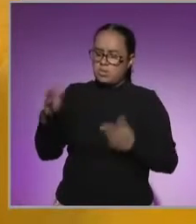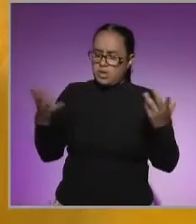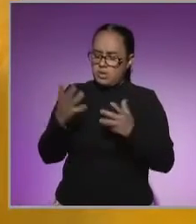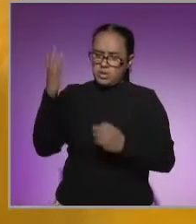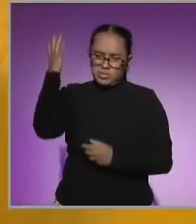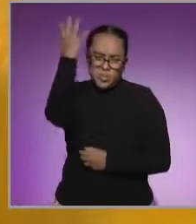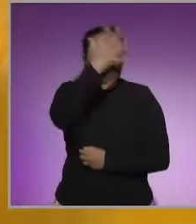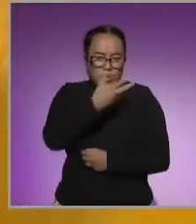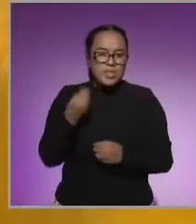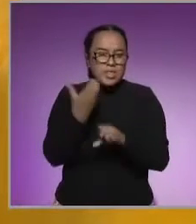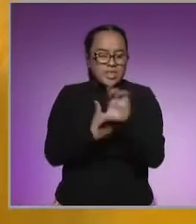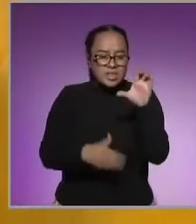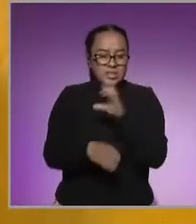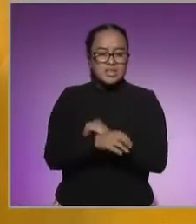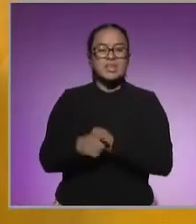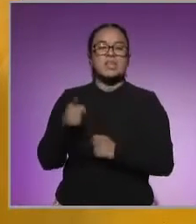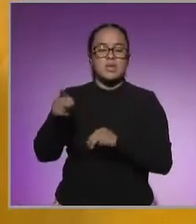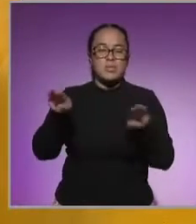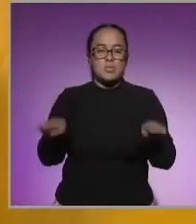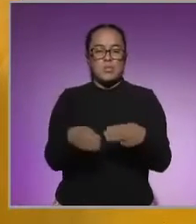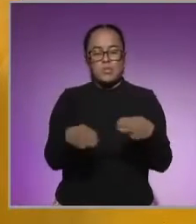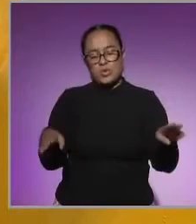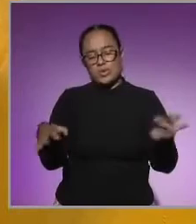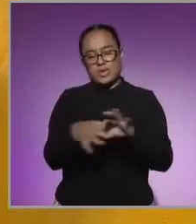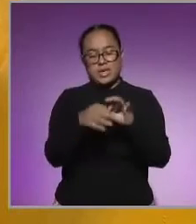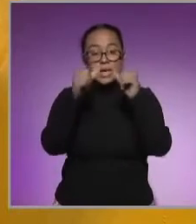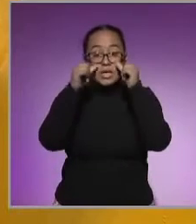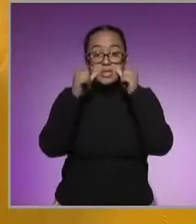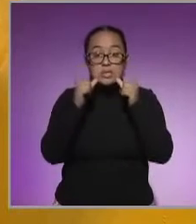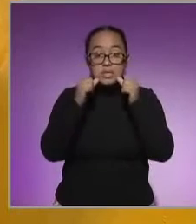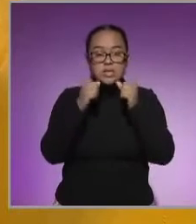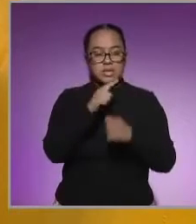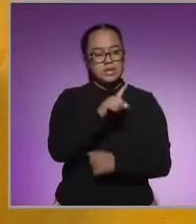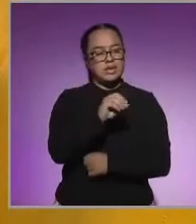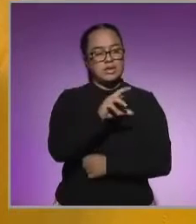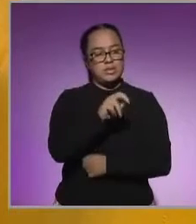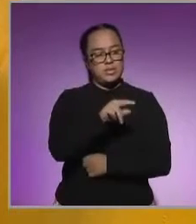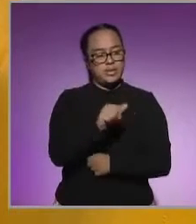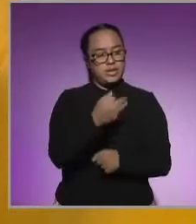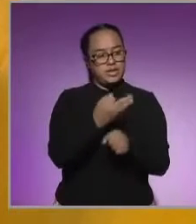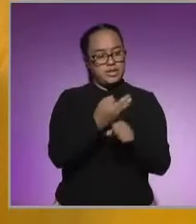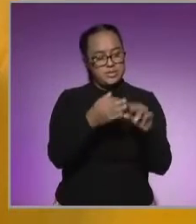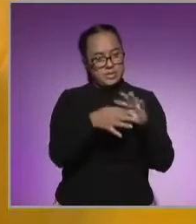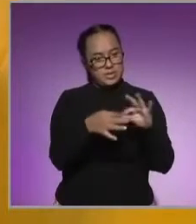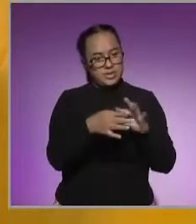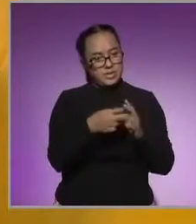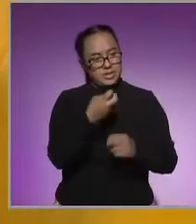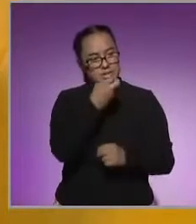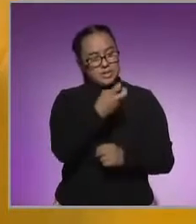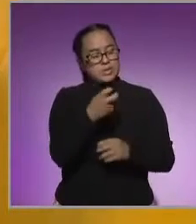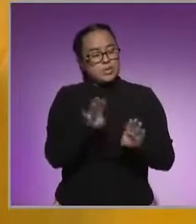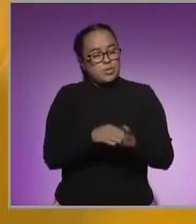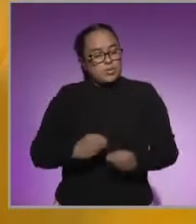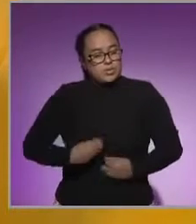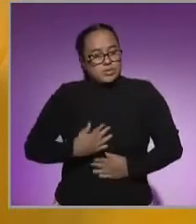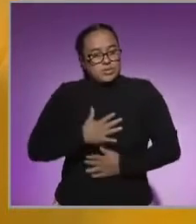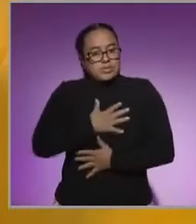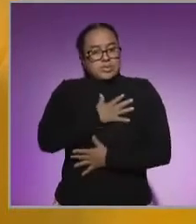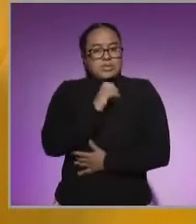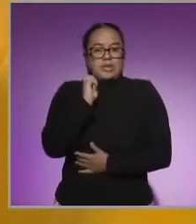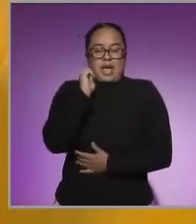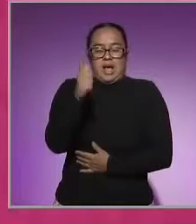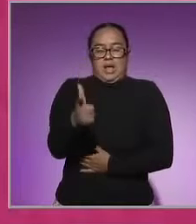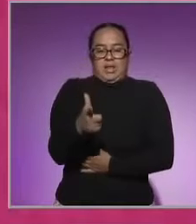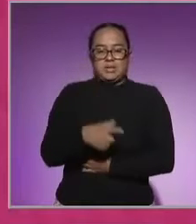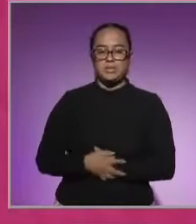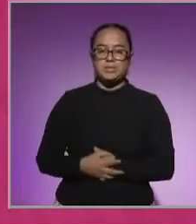esto esta música y ceguera y lorena que nos viene a compartir es un bálsamo para el alma